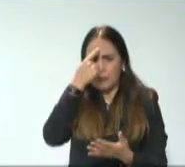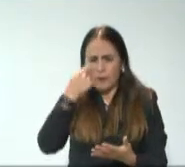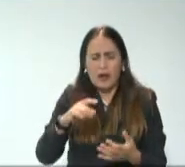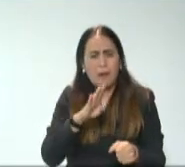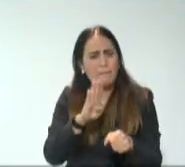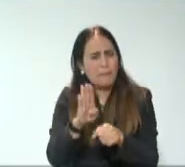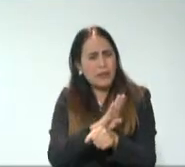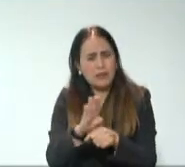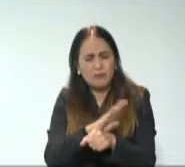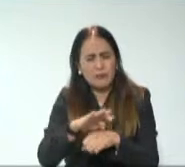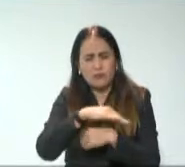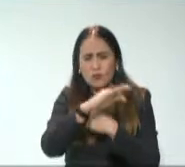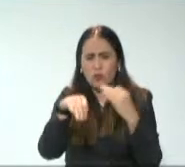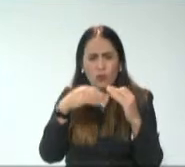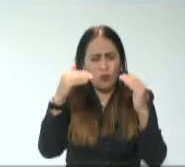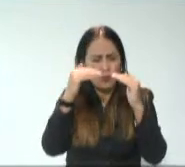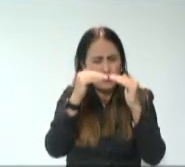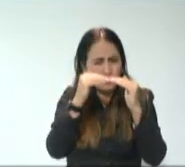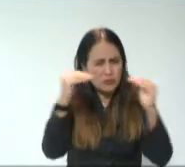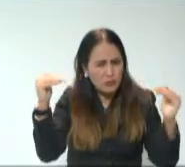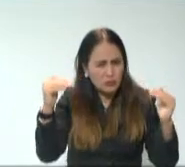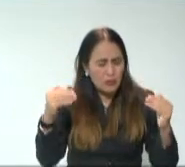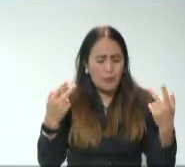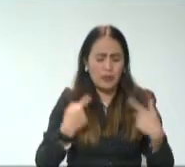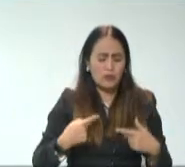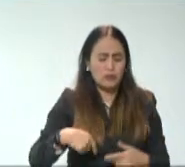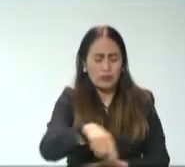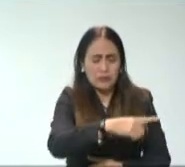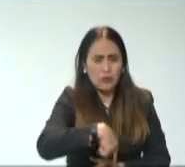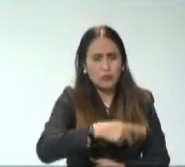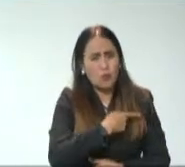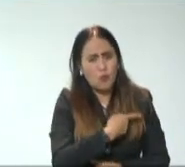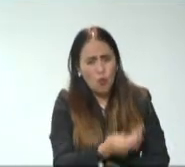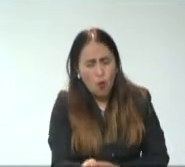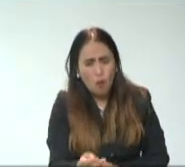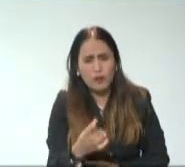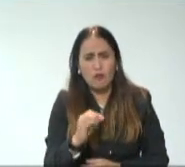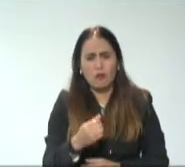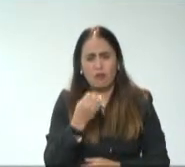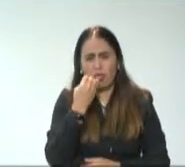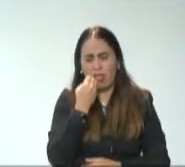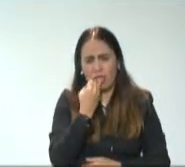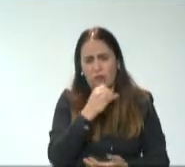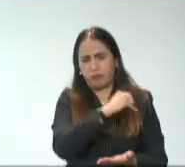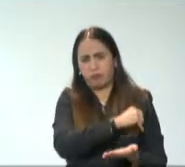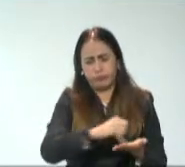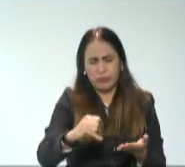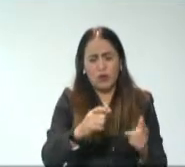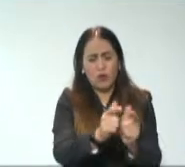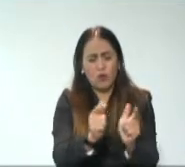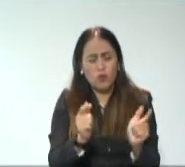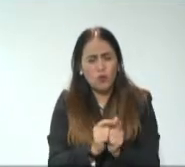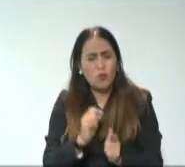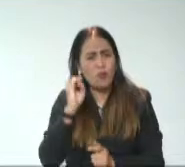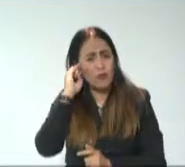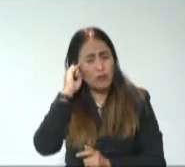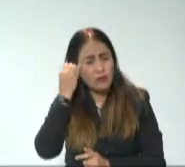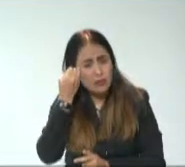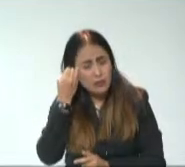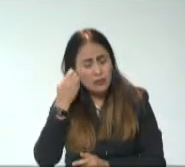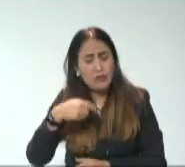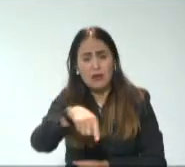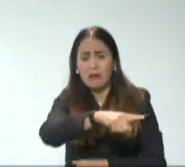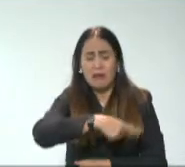a este tipo de sectores vulnerables la población pobre la la población marginada eh los indígenas que ni siquiera tienen